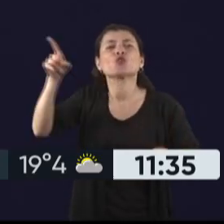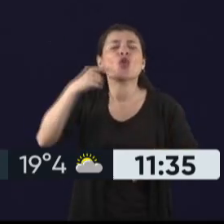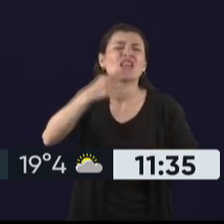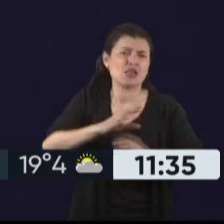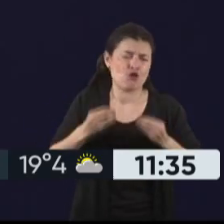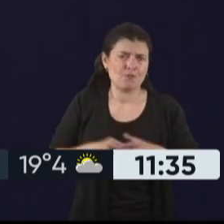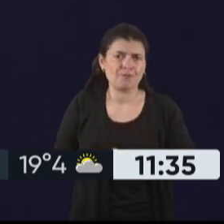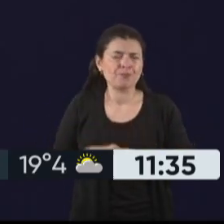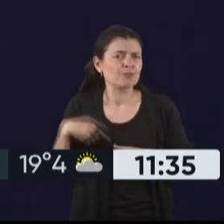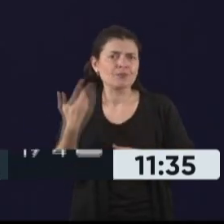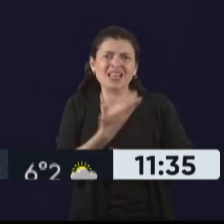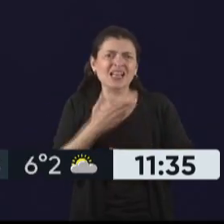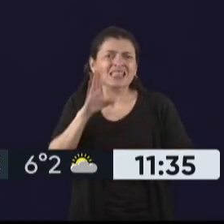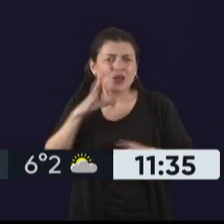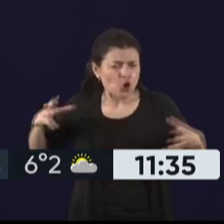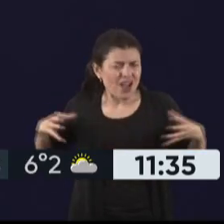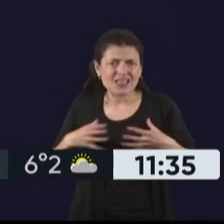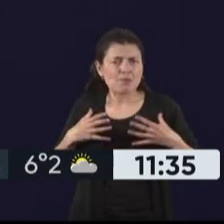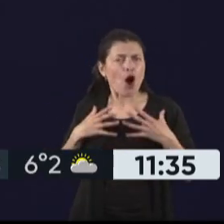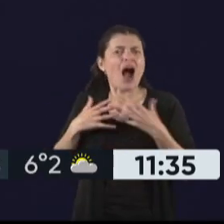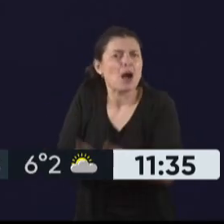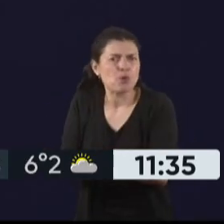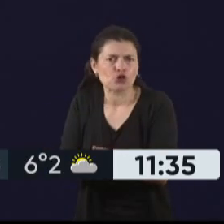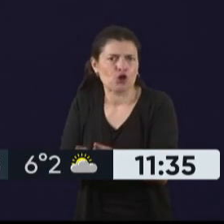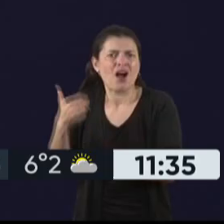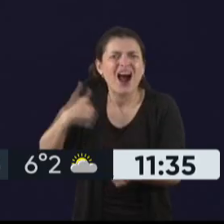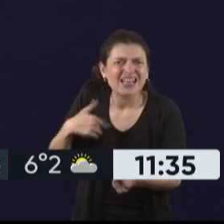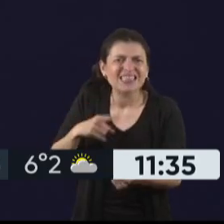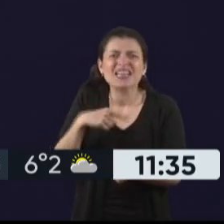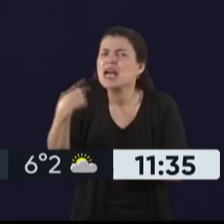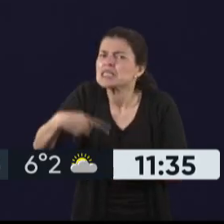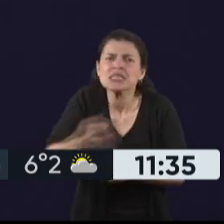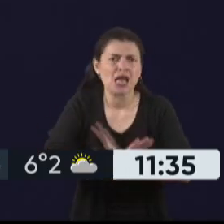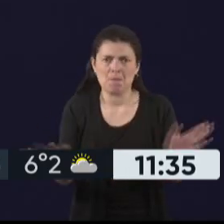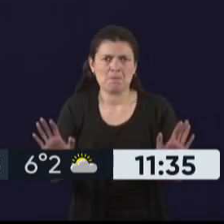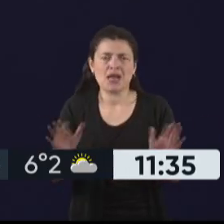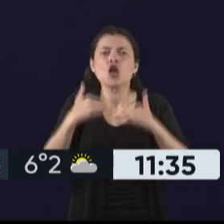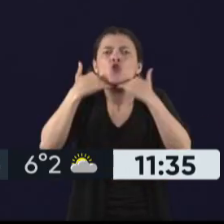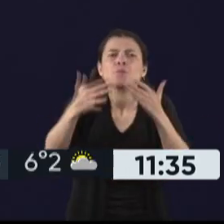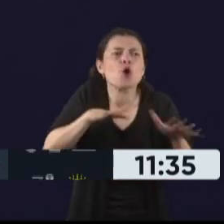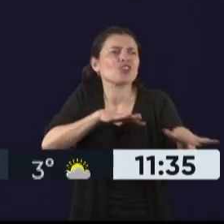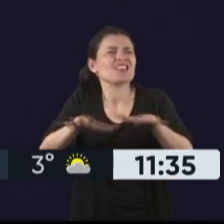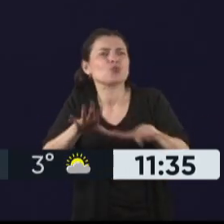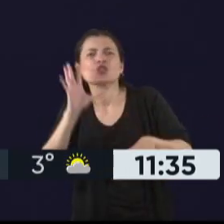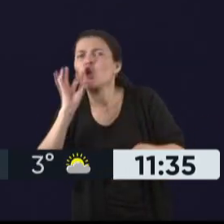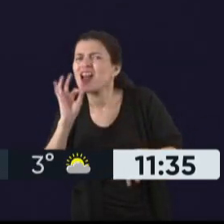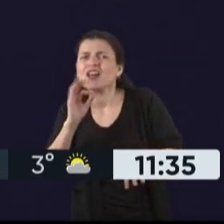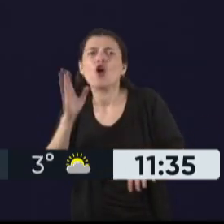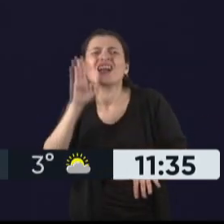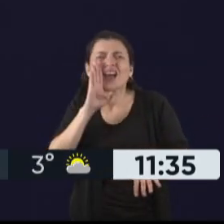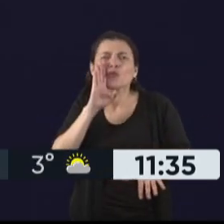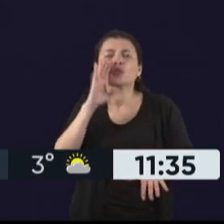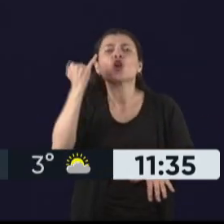que van a apoyar a la Argentina siempre pase lo que pase y bajo cualquier circunstancia. Y eso, por supuesto,